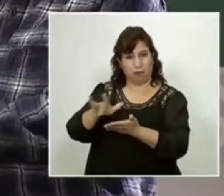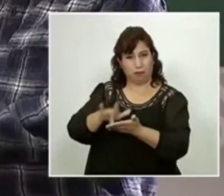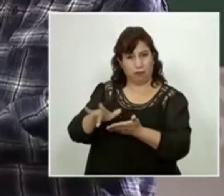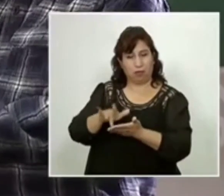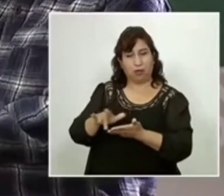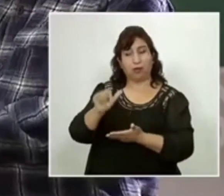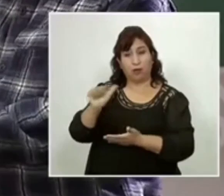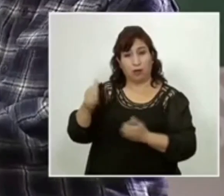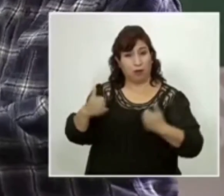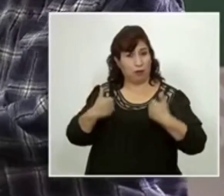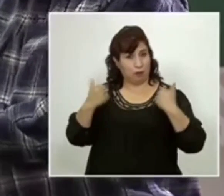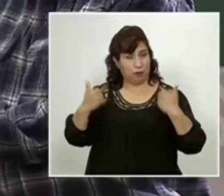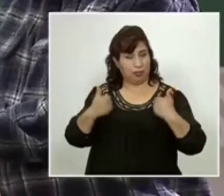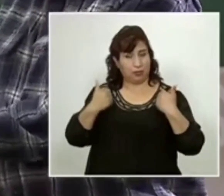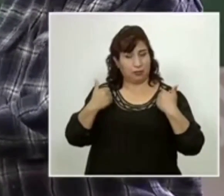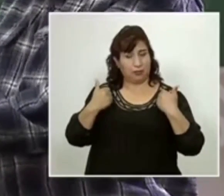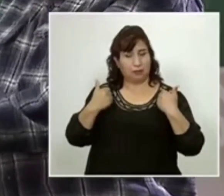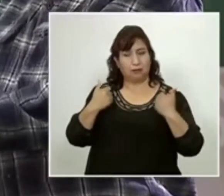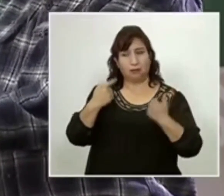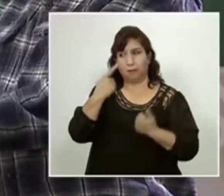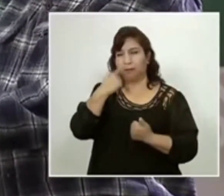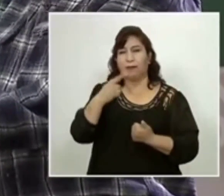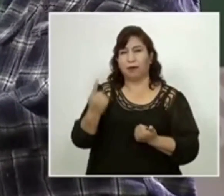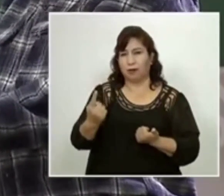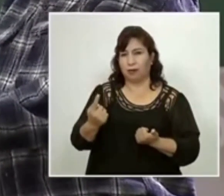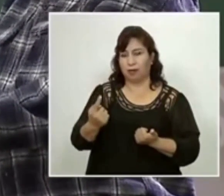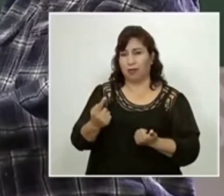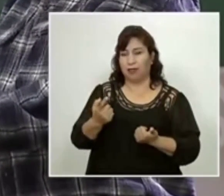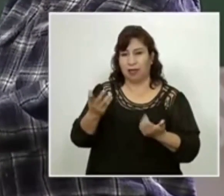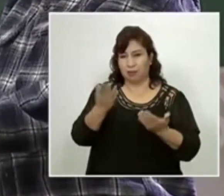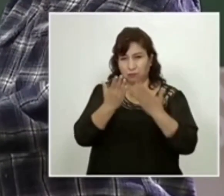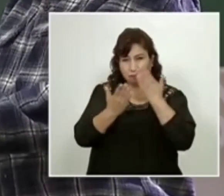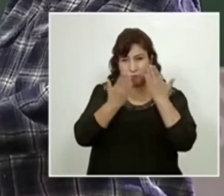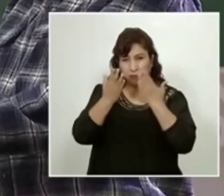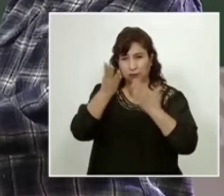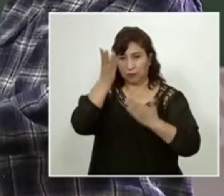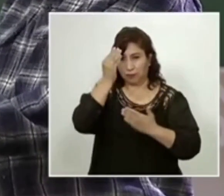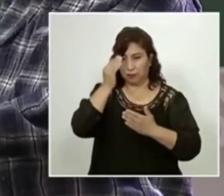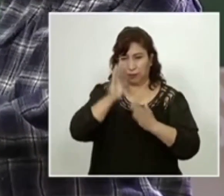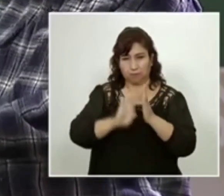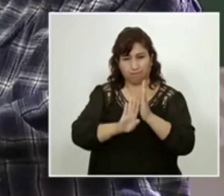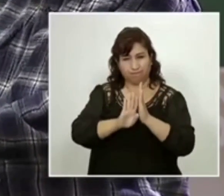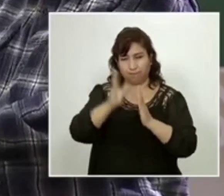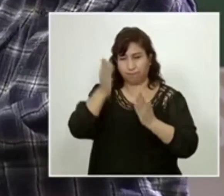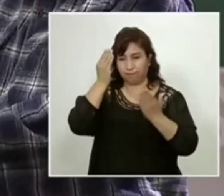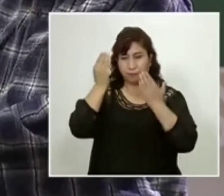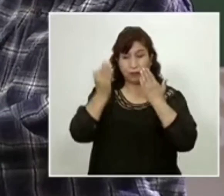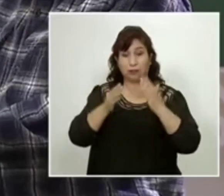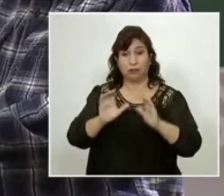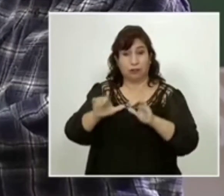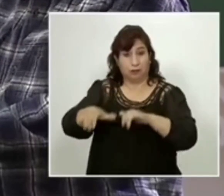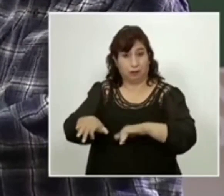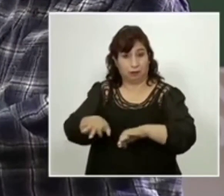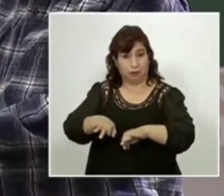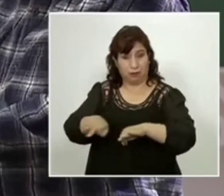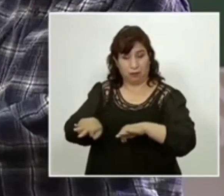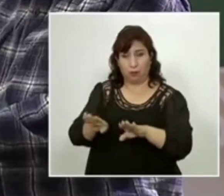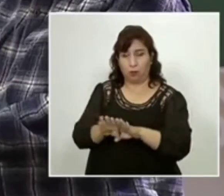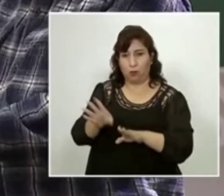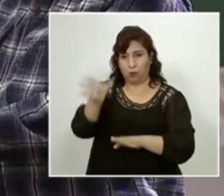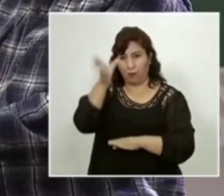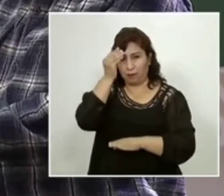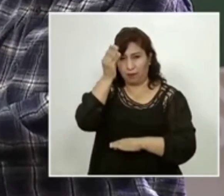a jóvenes para que se formen, se capaciten, trabajen como